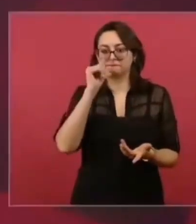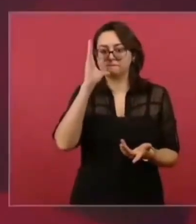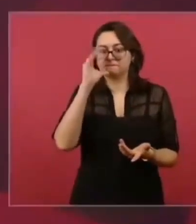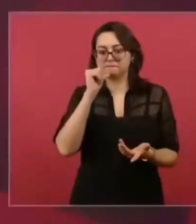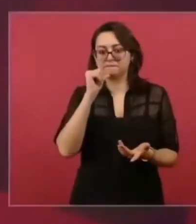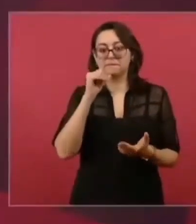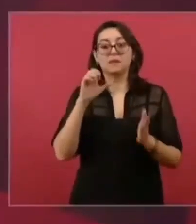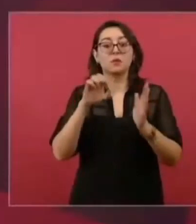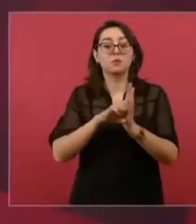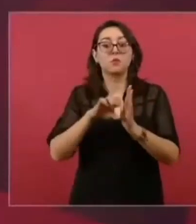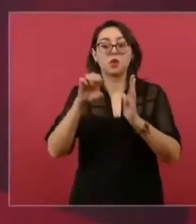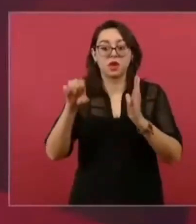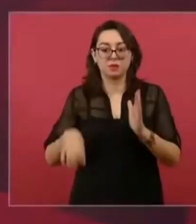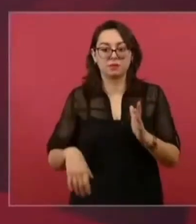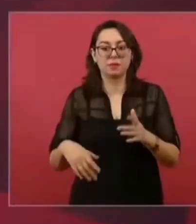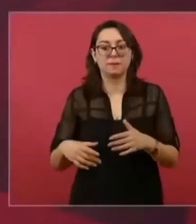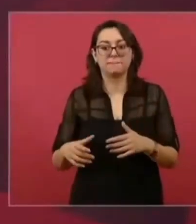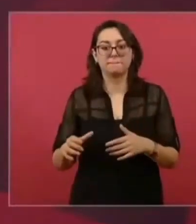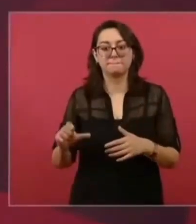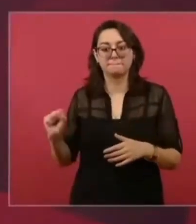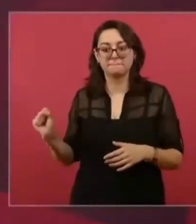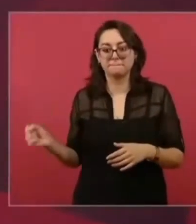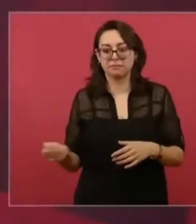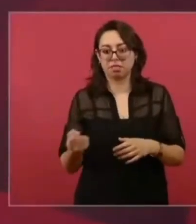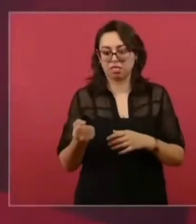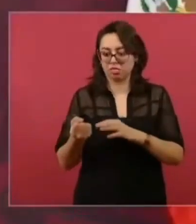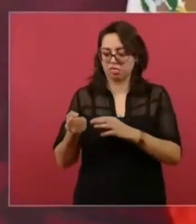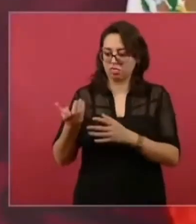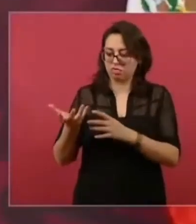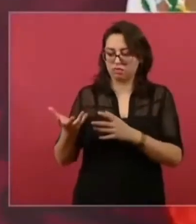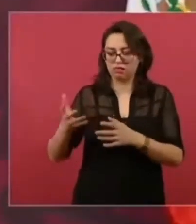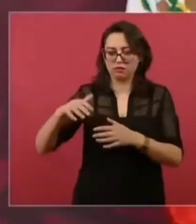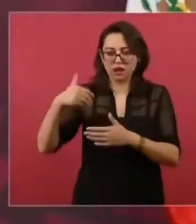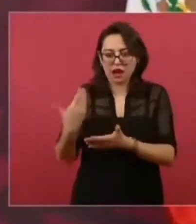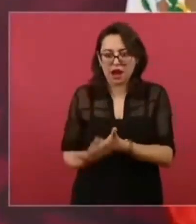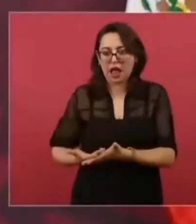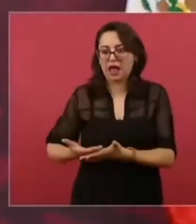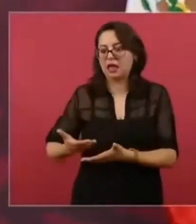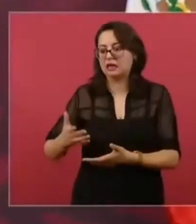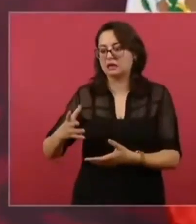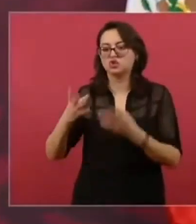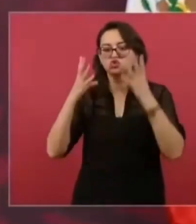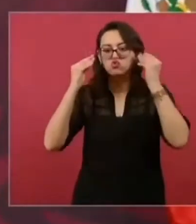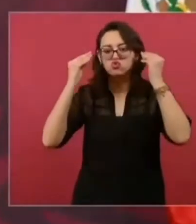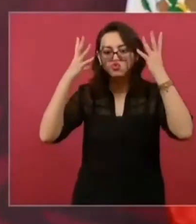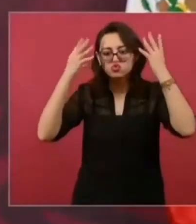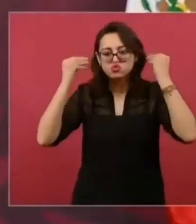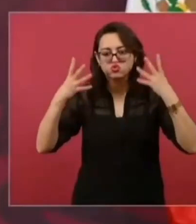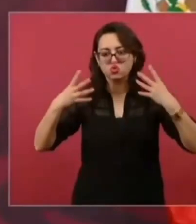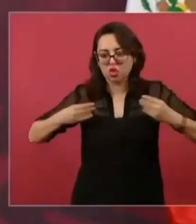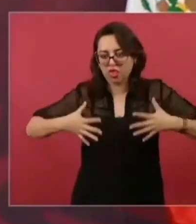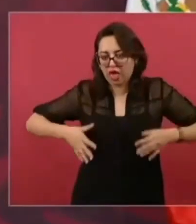machete, por ejemplo, no se sostiene y es peligroso.